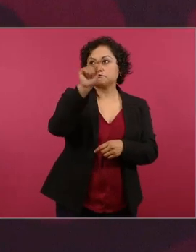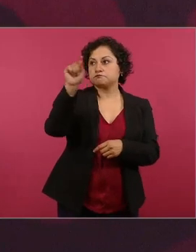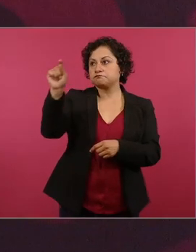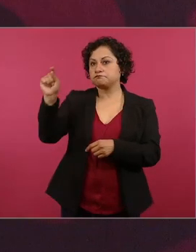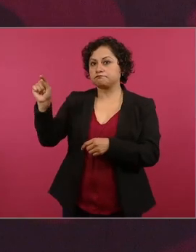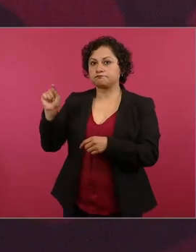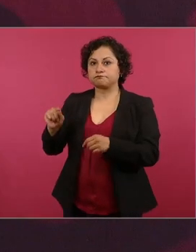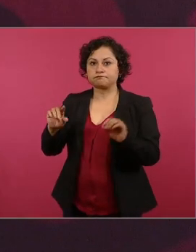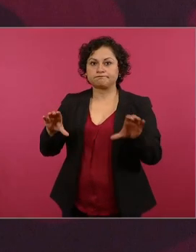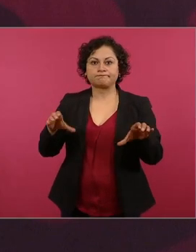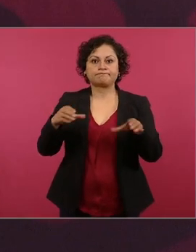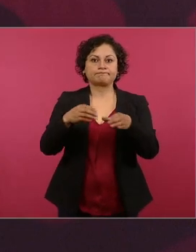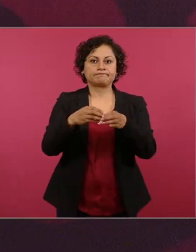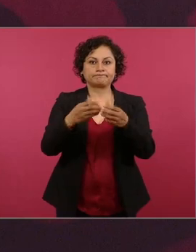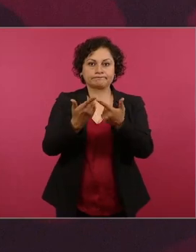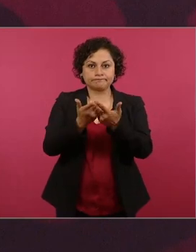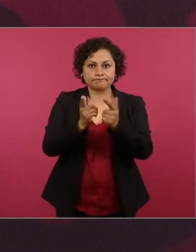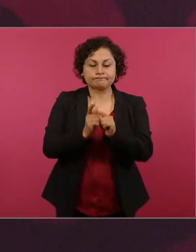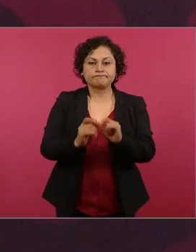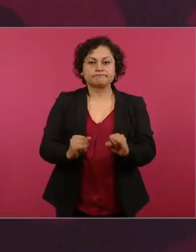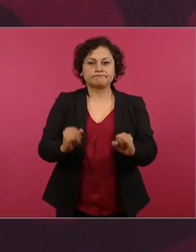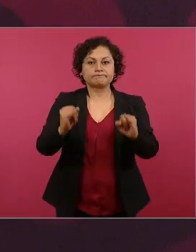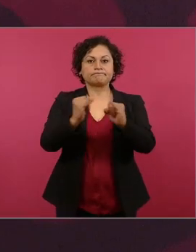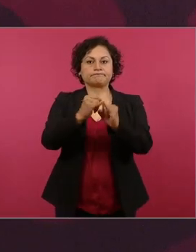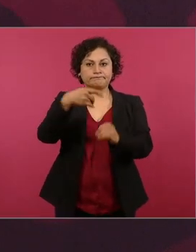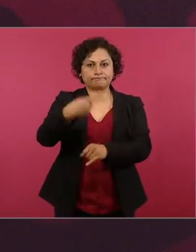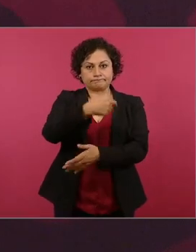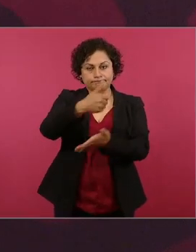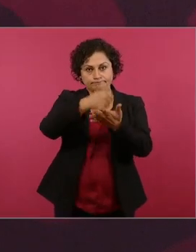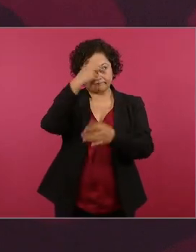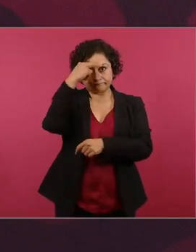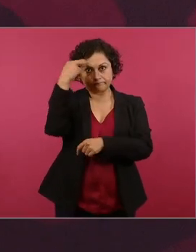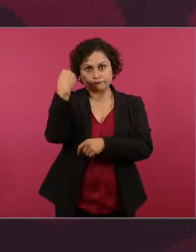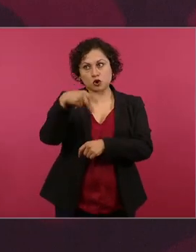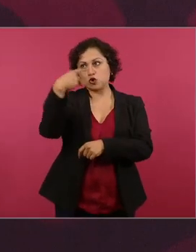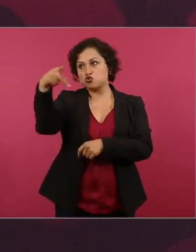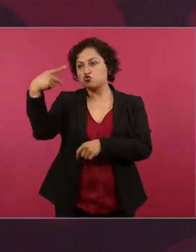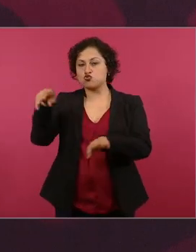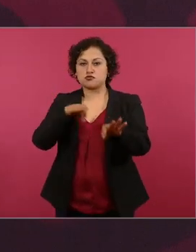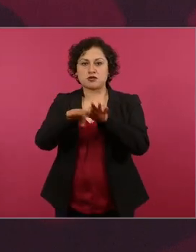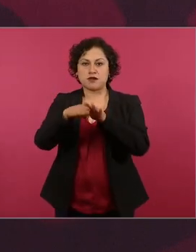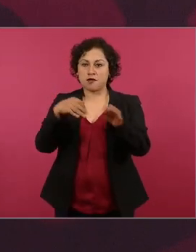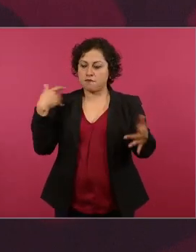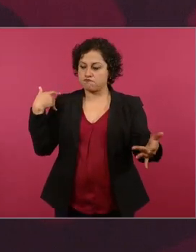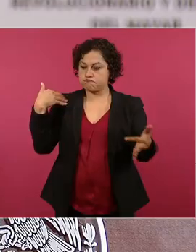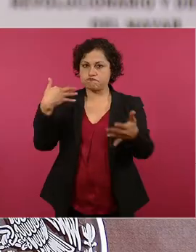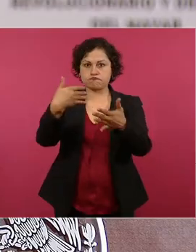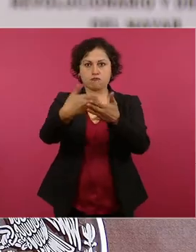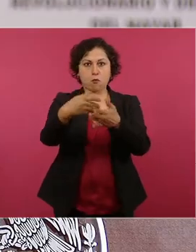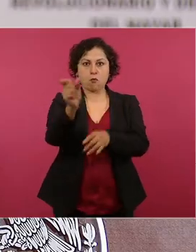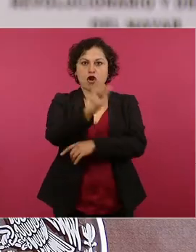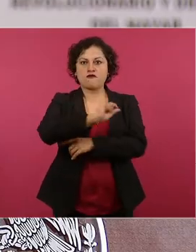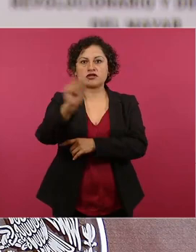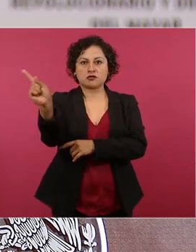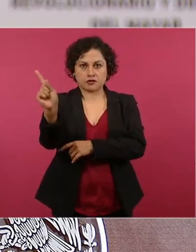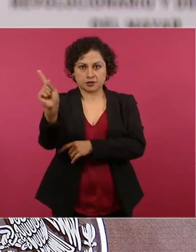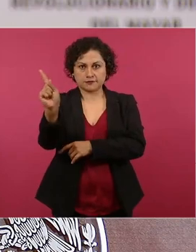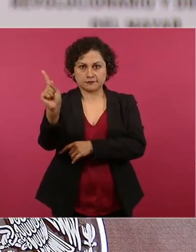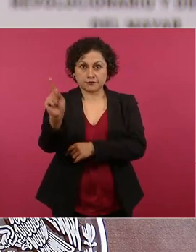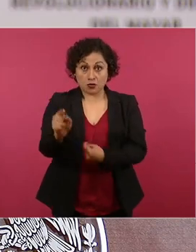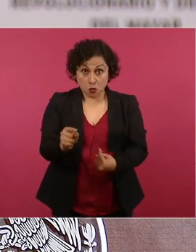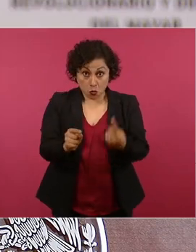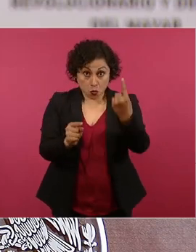locales y es un trabajo profesional que se ha realizado. Además, no es una instancia, son